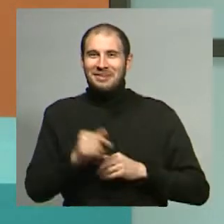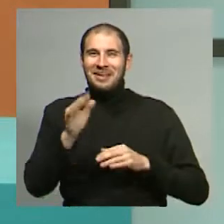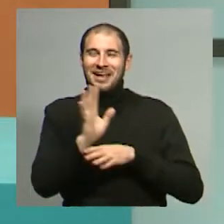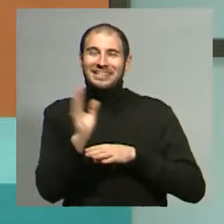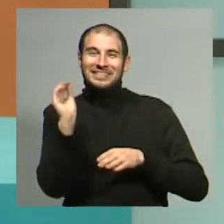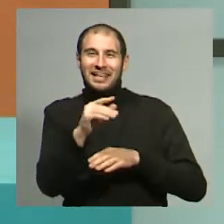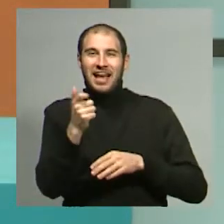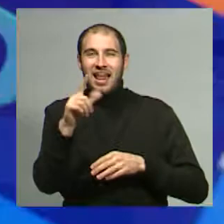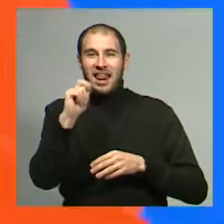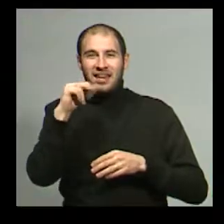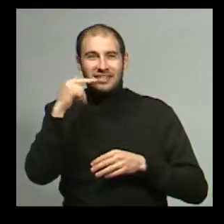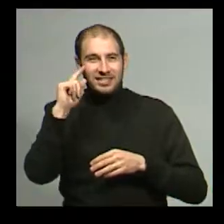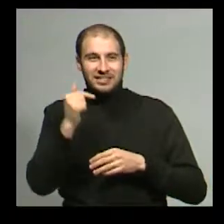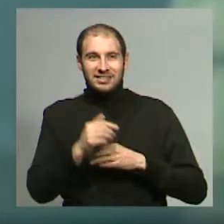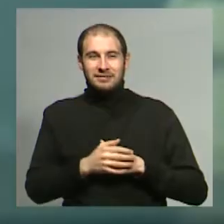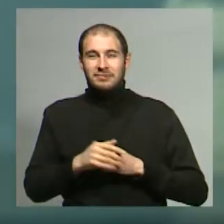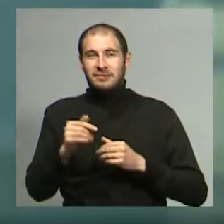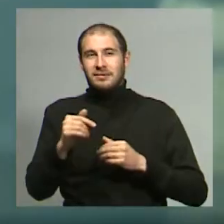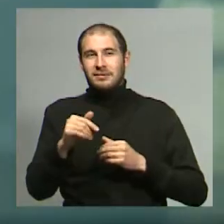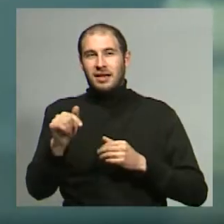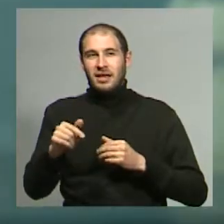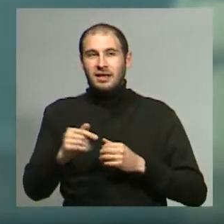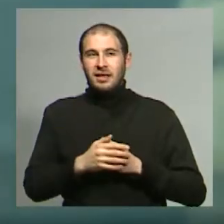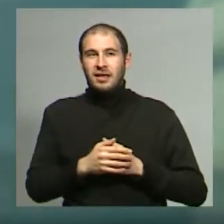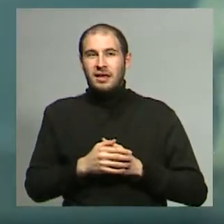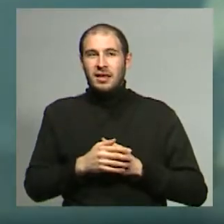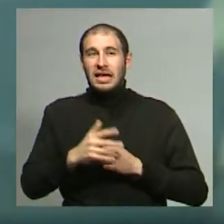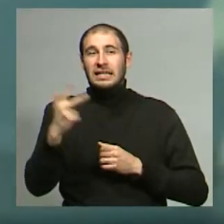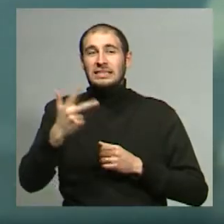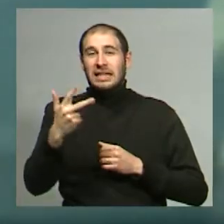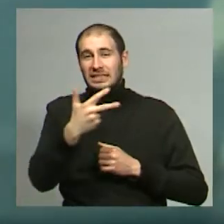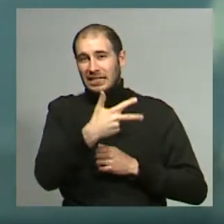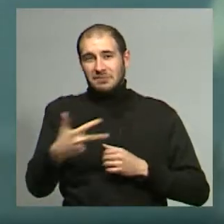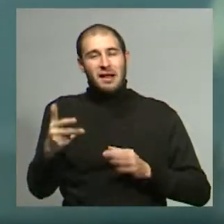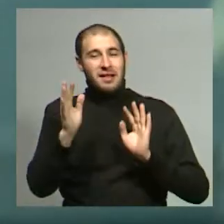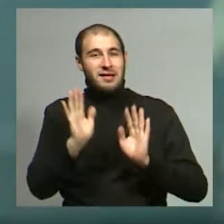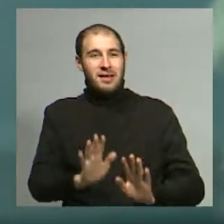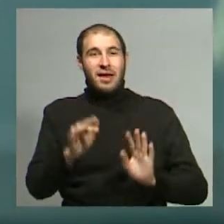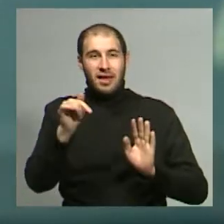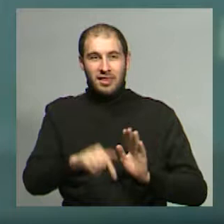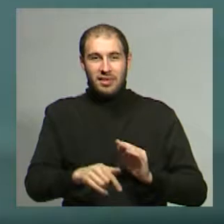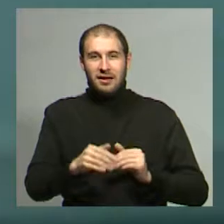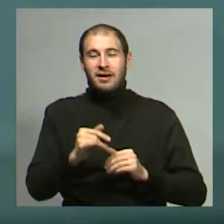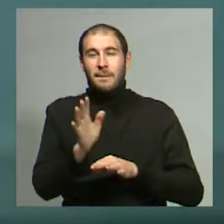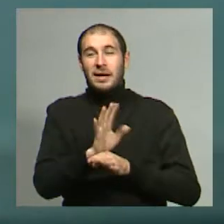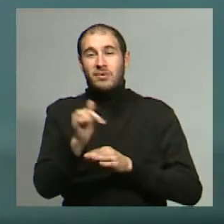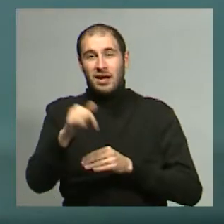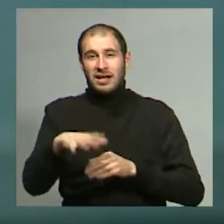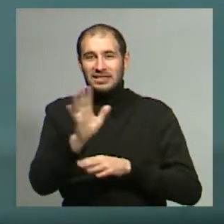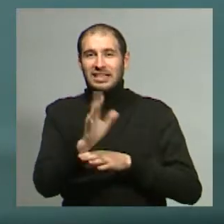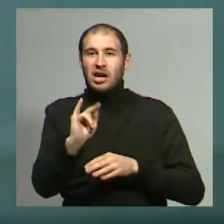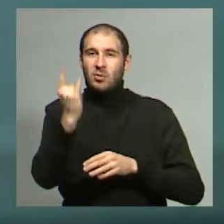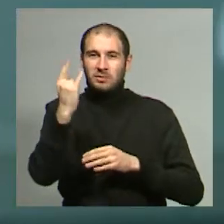cartelera Alanis, de la directora Anaí Berneri. Es la tercera semana consecutiva que lleva este film aquí en el